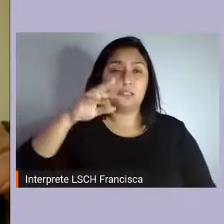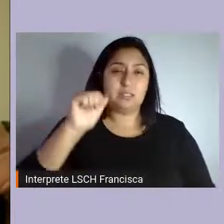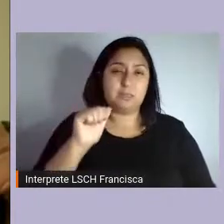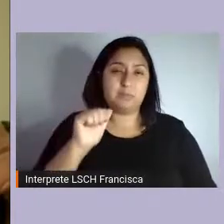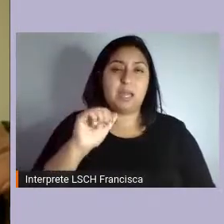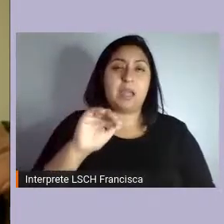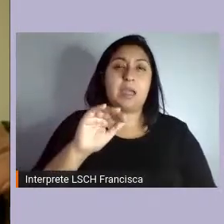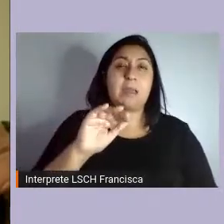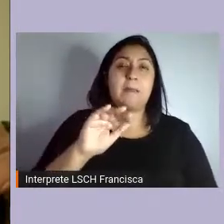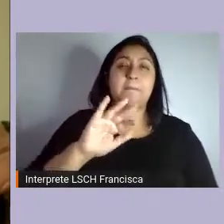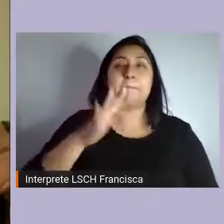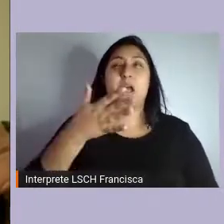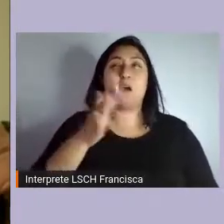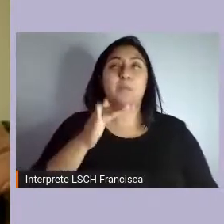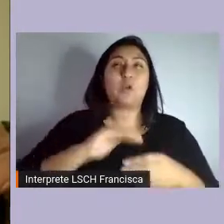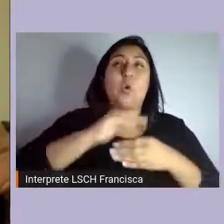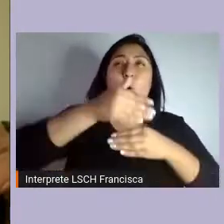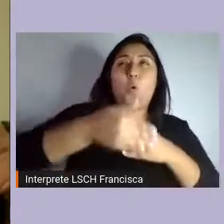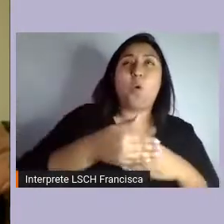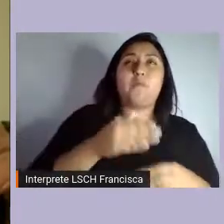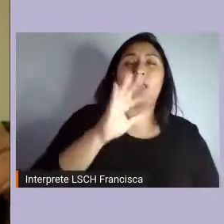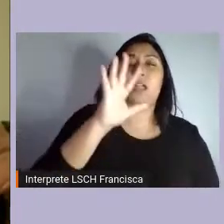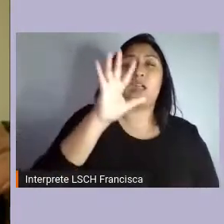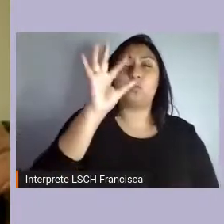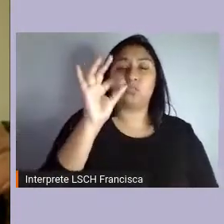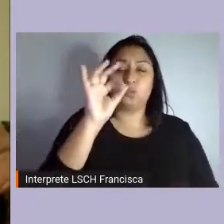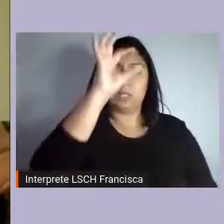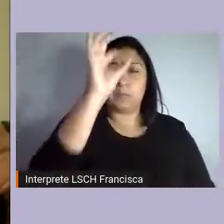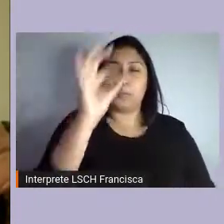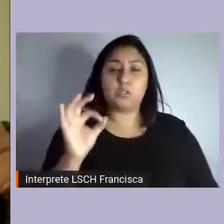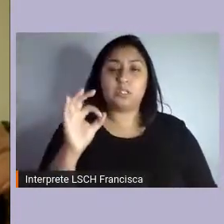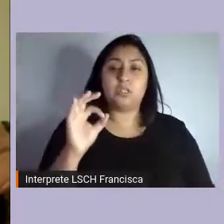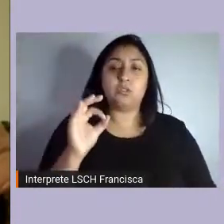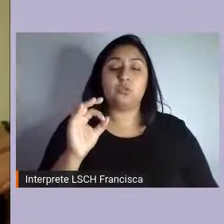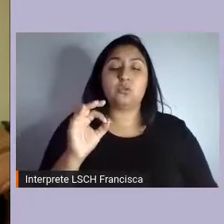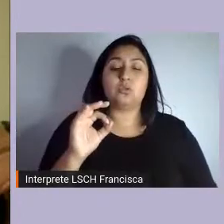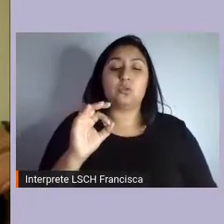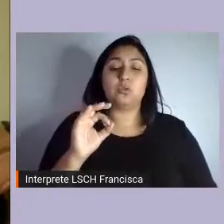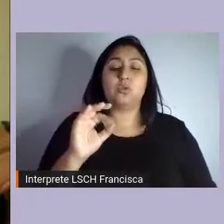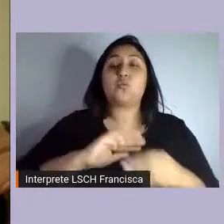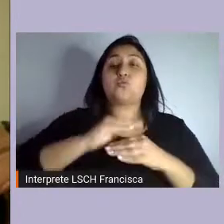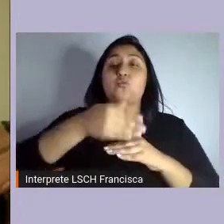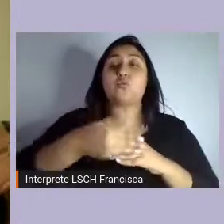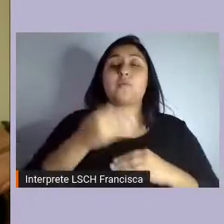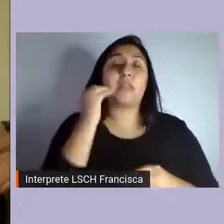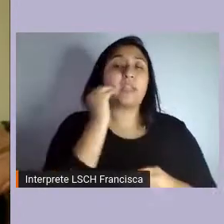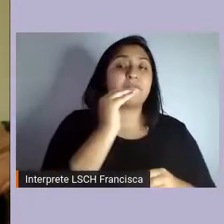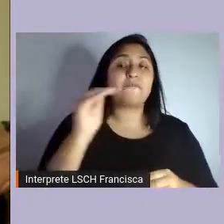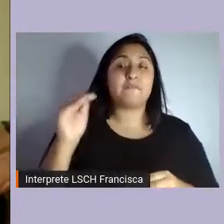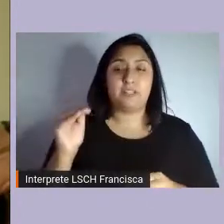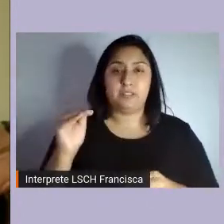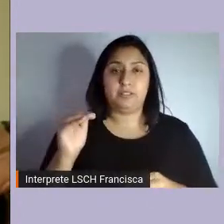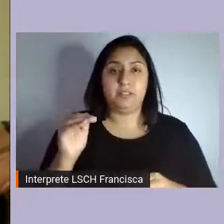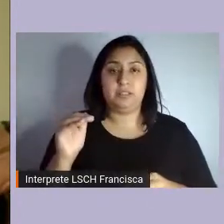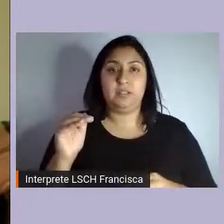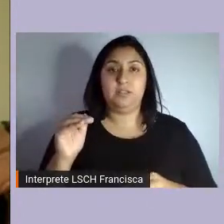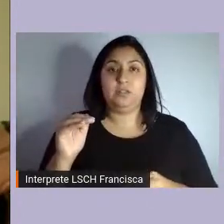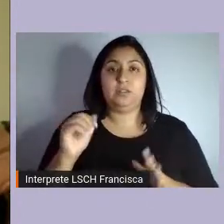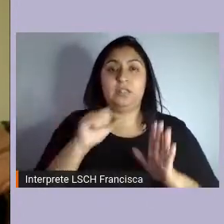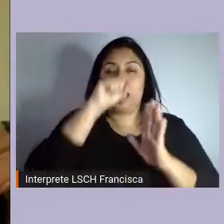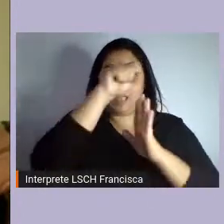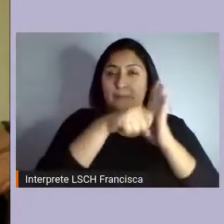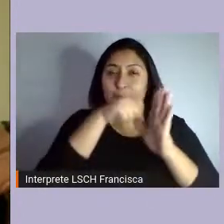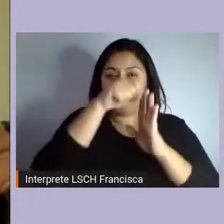un poquito más del 50% cubre toda su infancia. Por eso que la película de